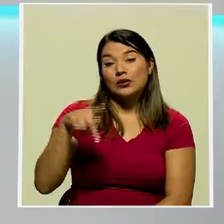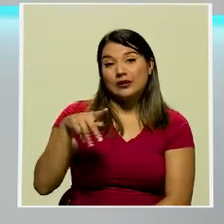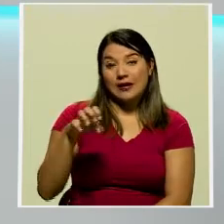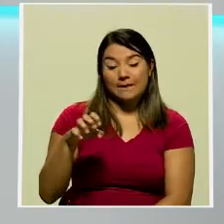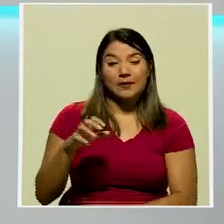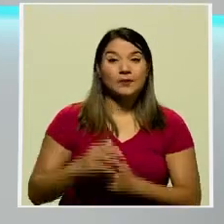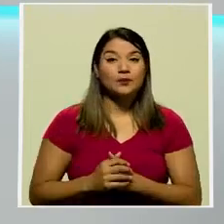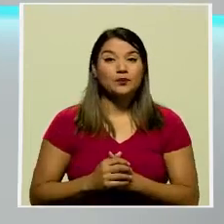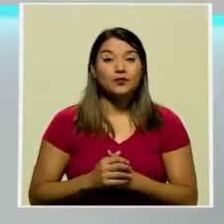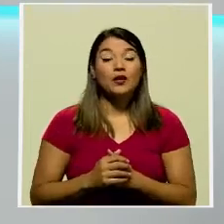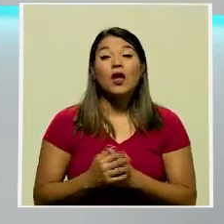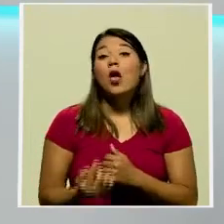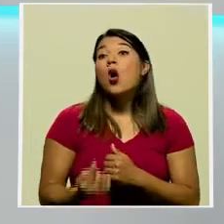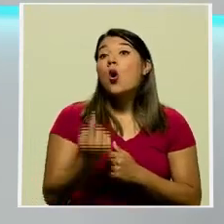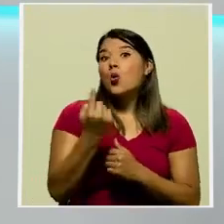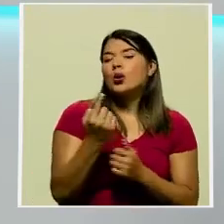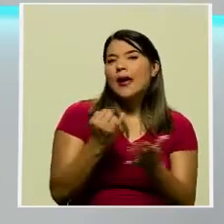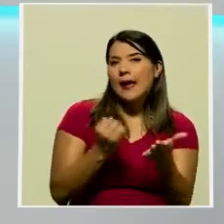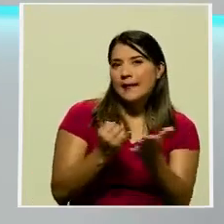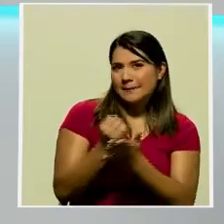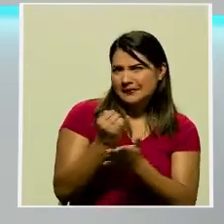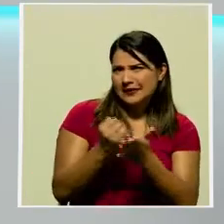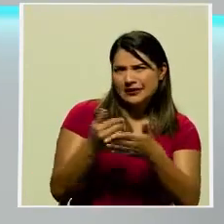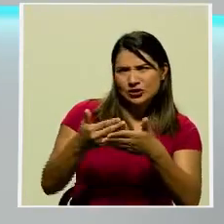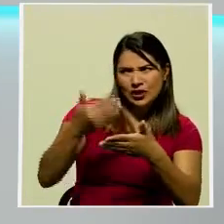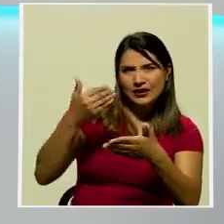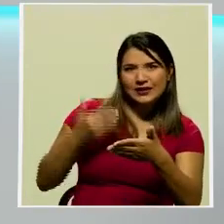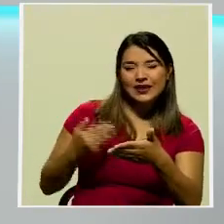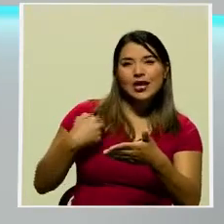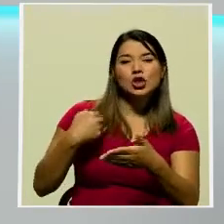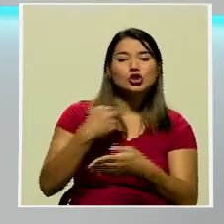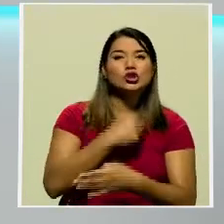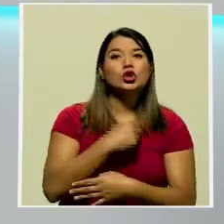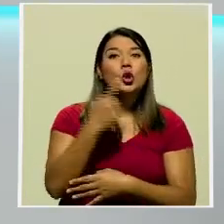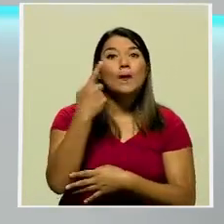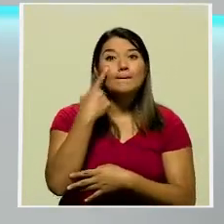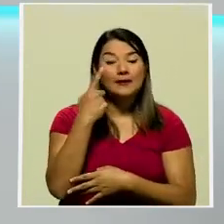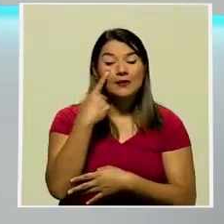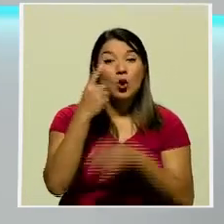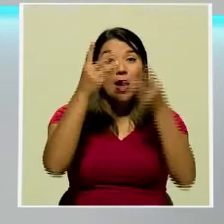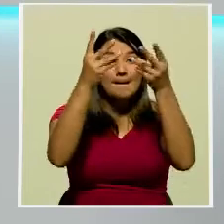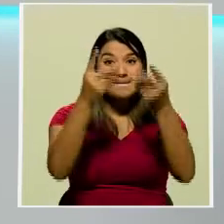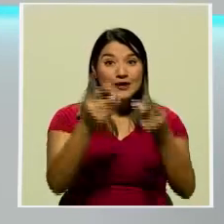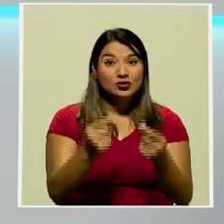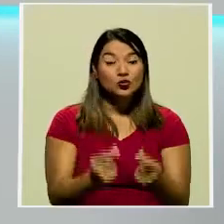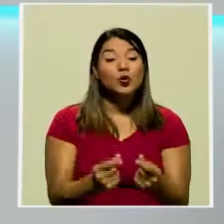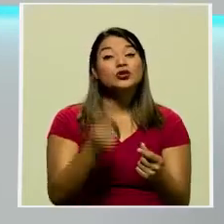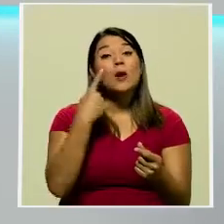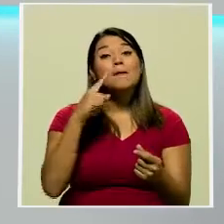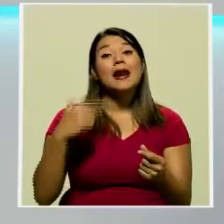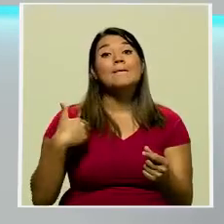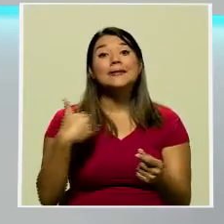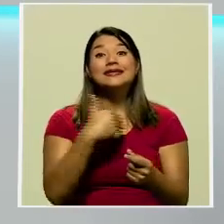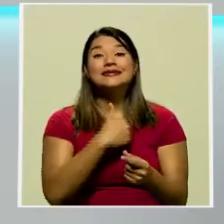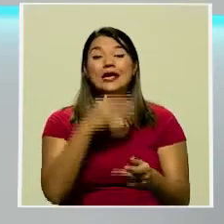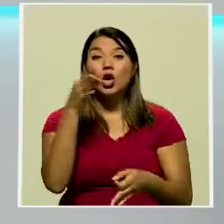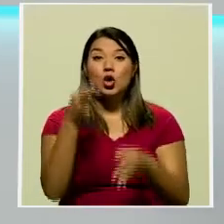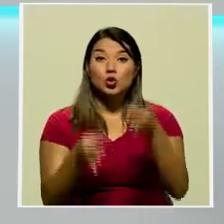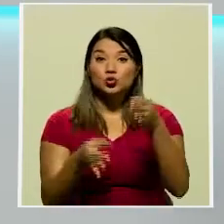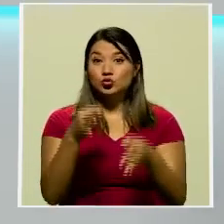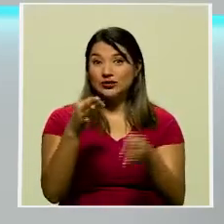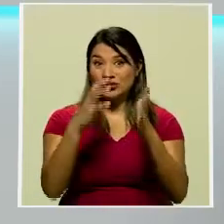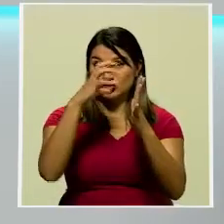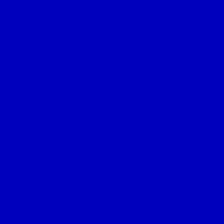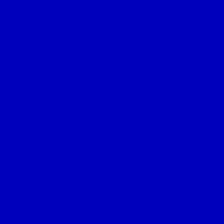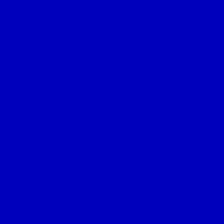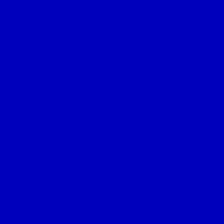En una nota previa estábamos viendo que el recorte al presupuesto del Ministerio de Justicia provocó